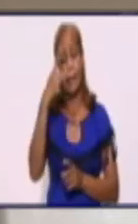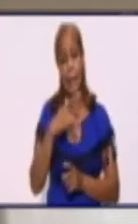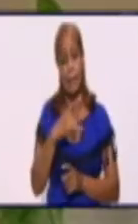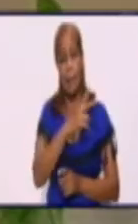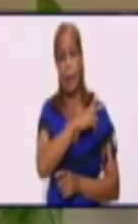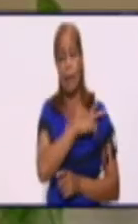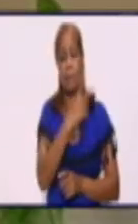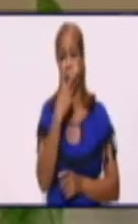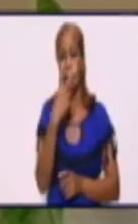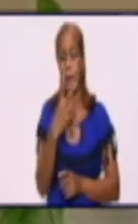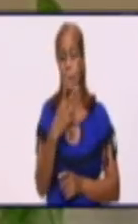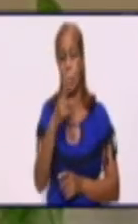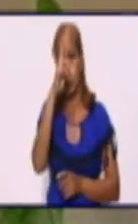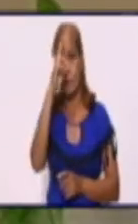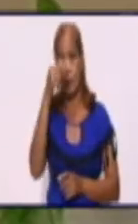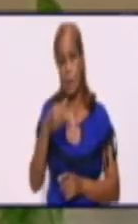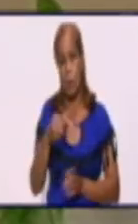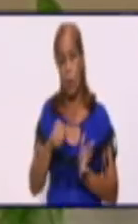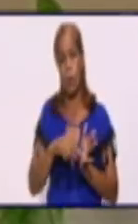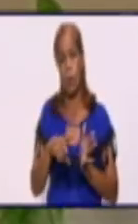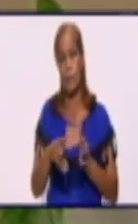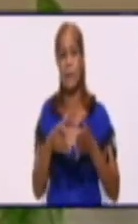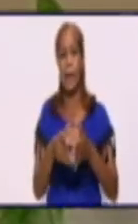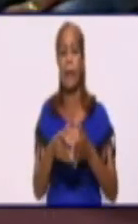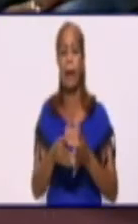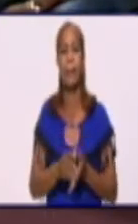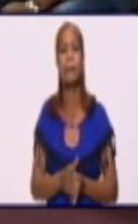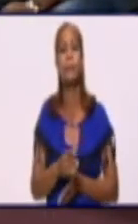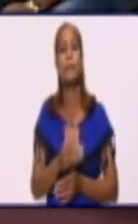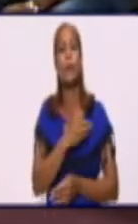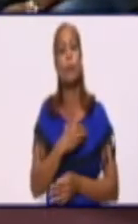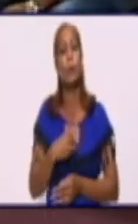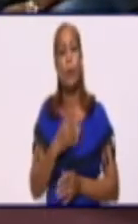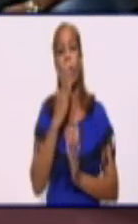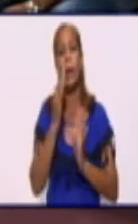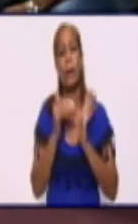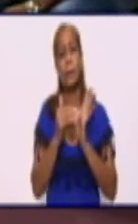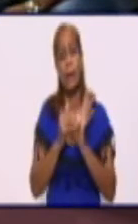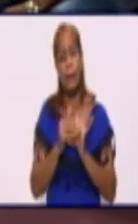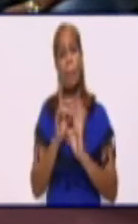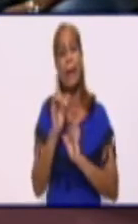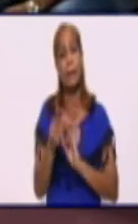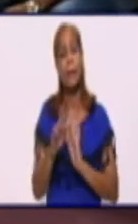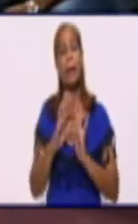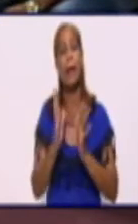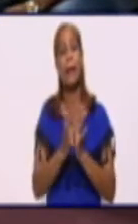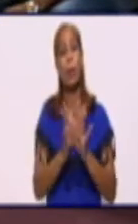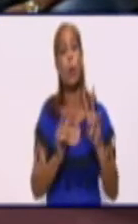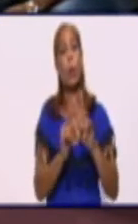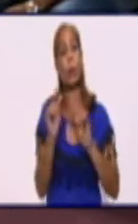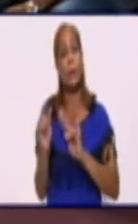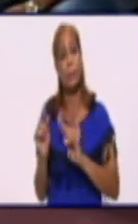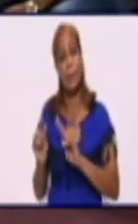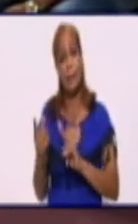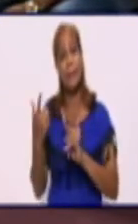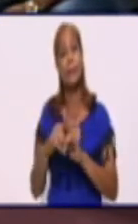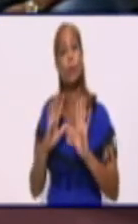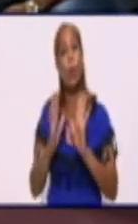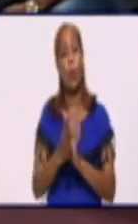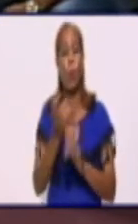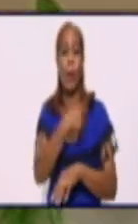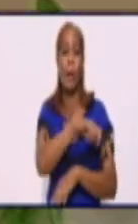Provincial de Salud aquí en Granma. Doctora, buenas tardes. Buenas tardes, Junior, para ti, para todos los presentes en el estudio y para todo el pueblo de Granma que nos